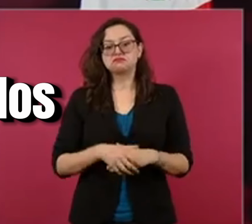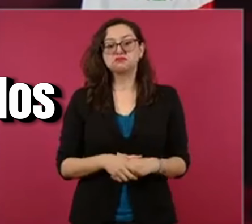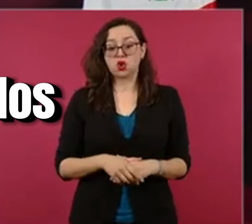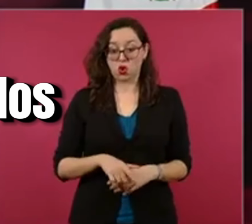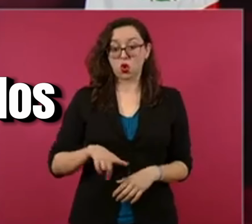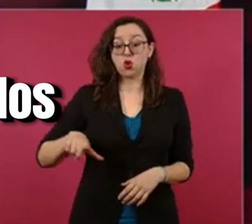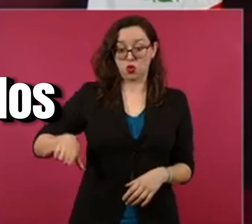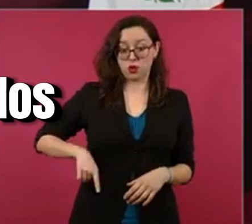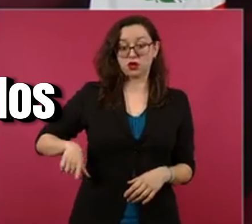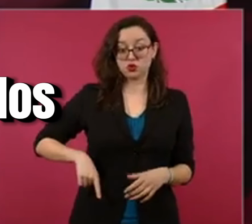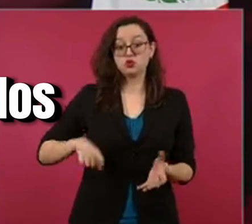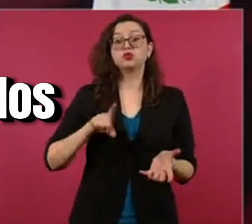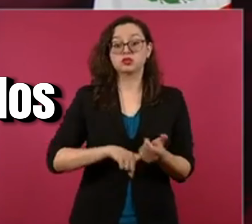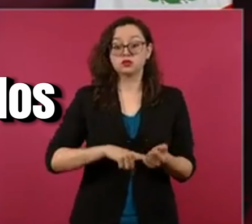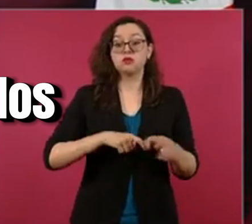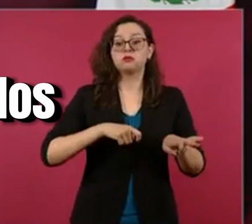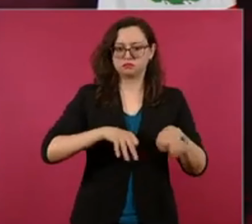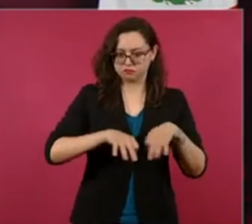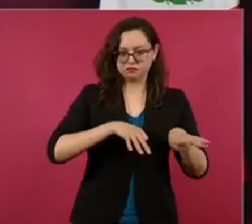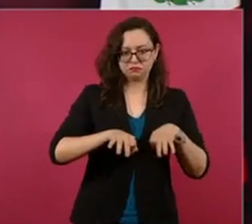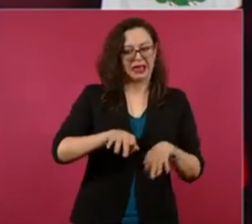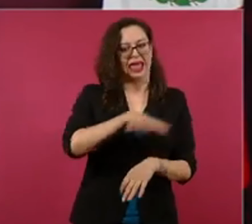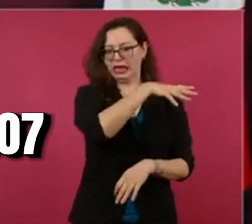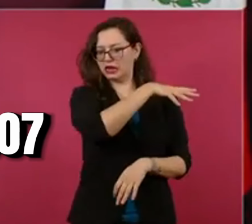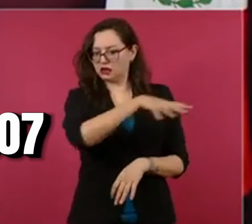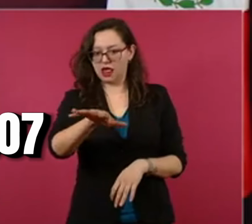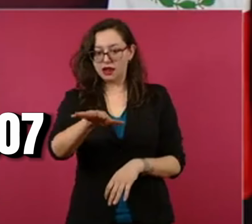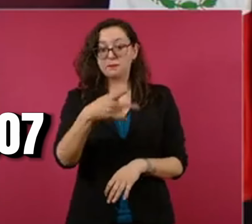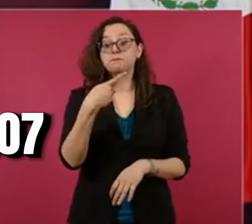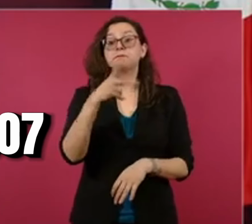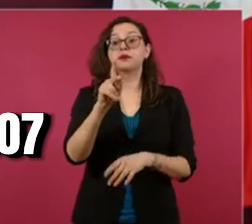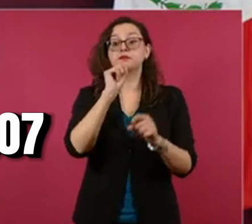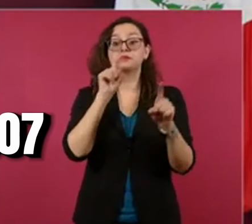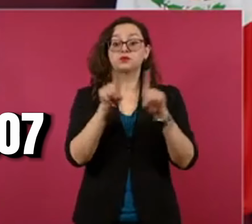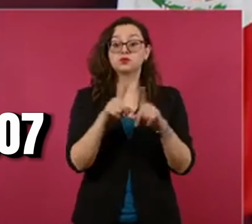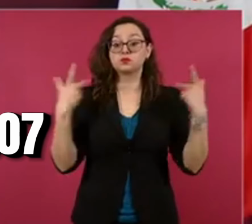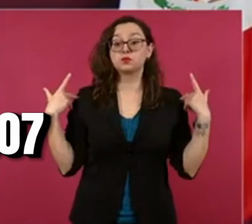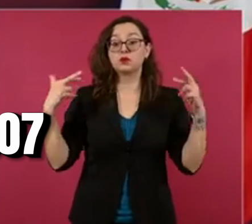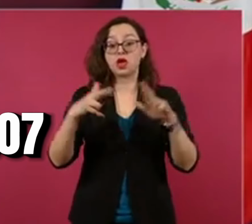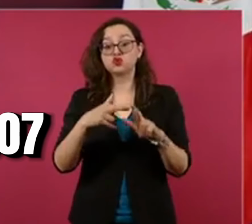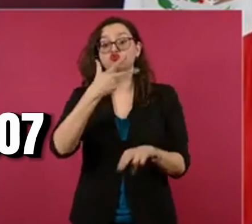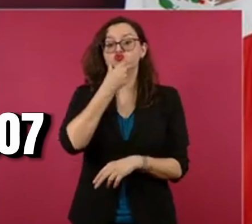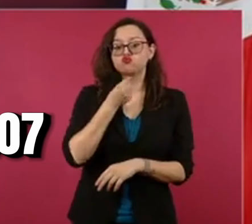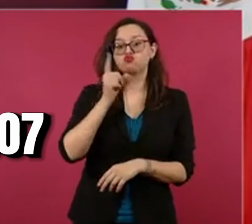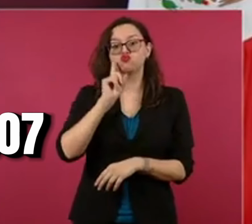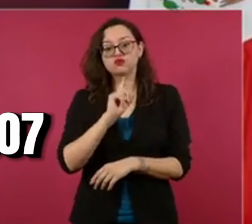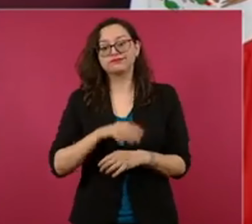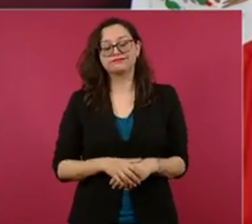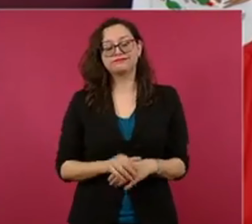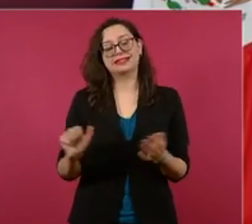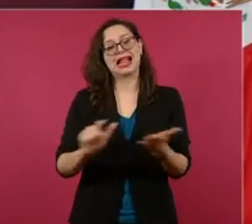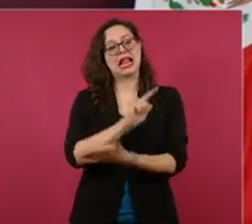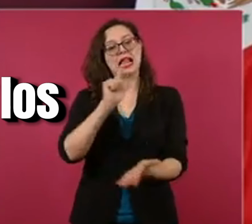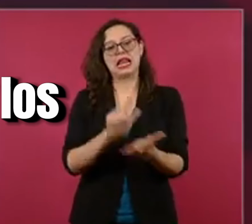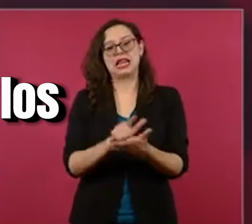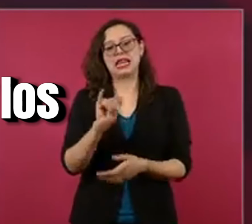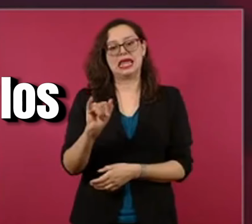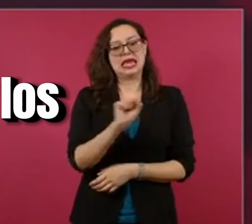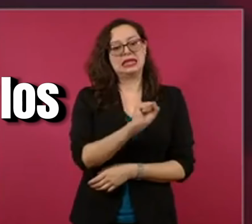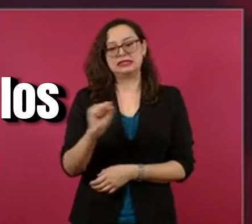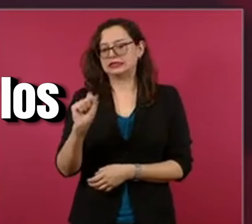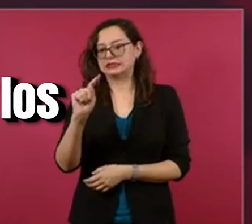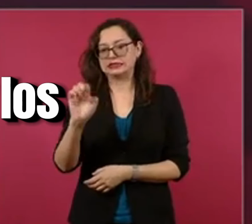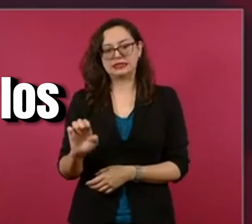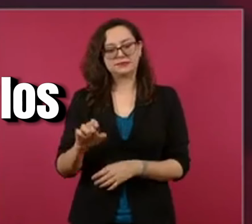pero particularmente las maestras y los maestros, es la reforma a la ley del ISSSTE del 2007. Es